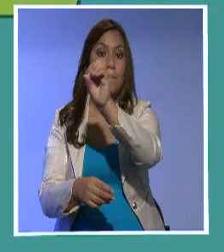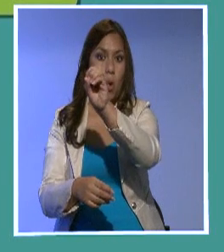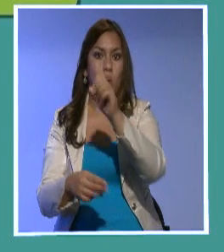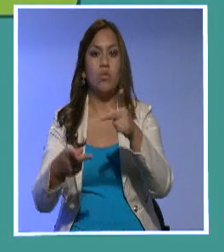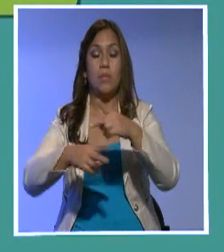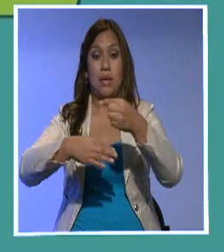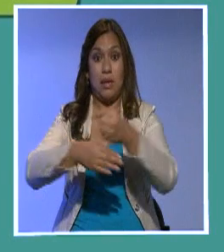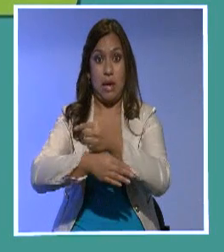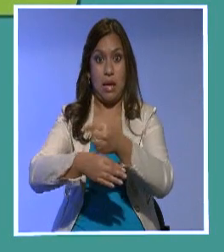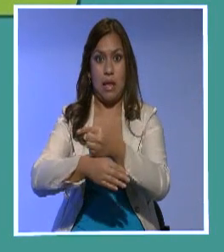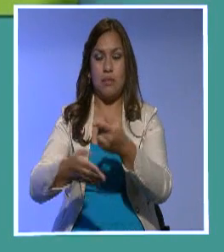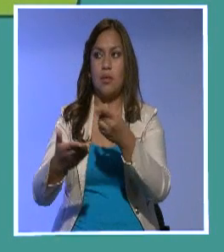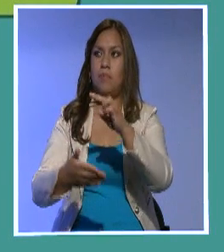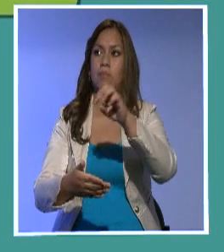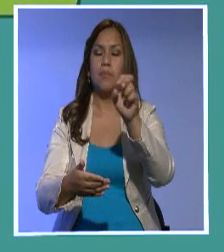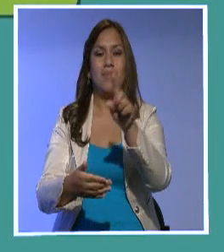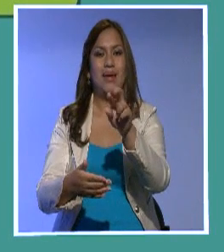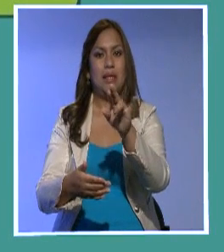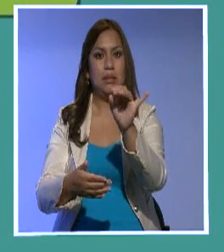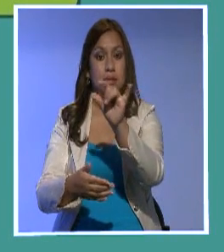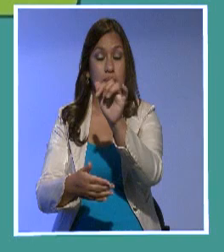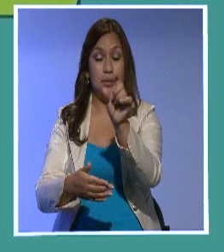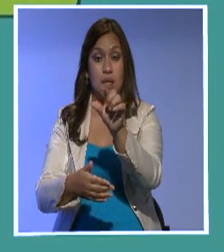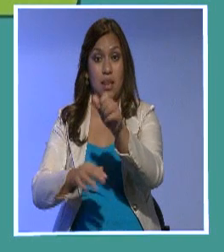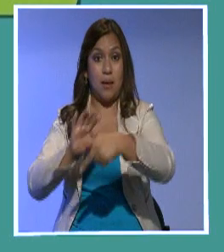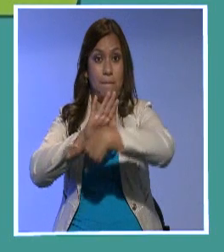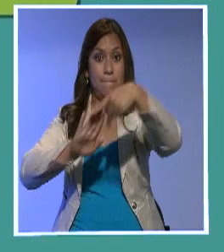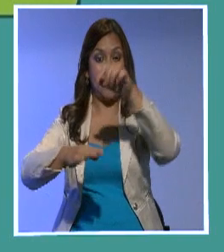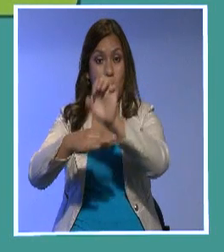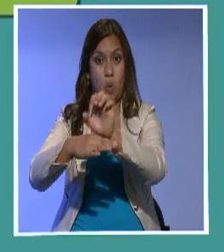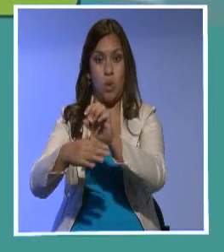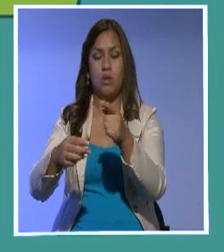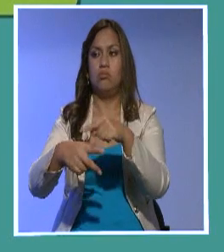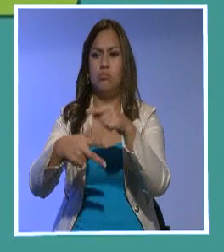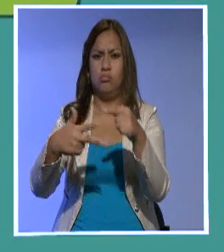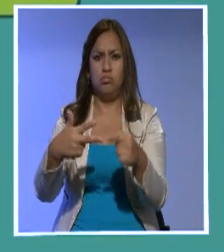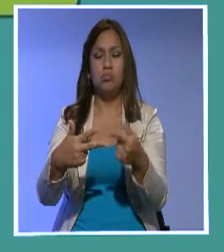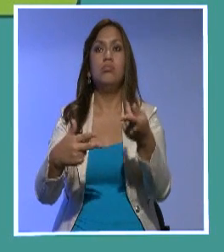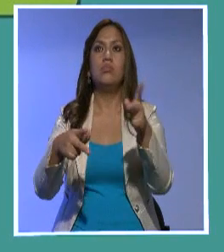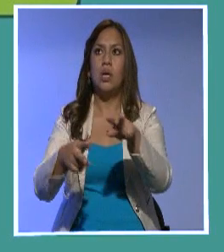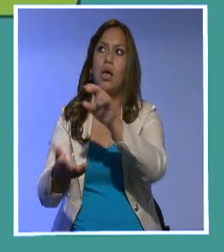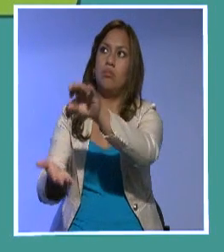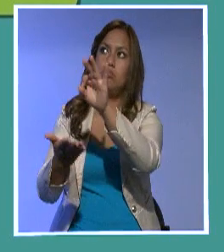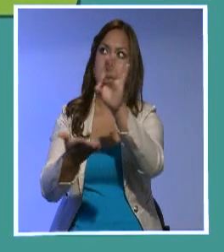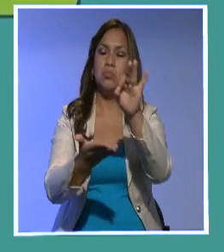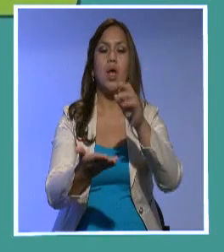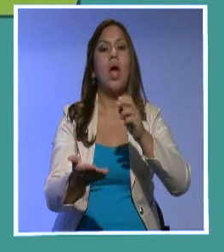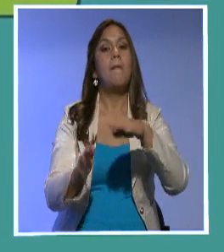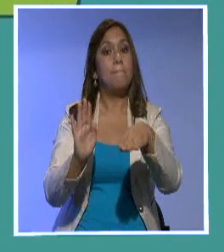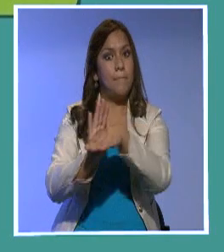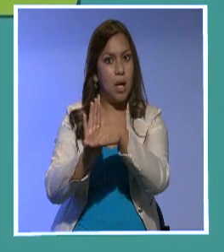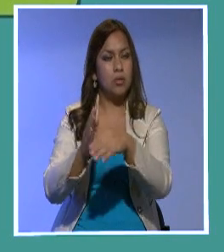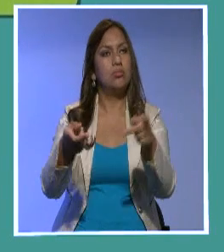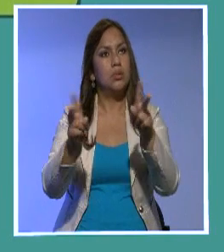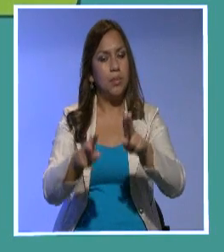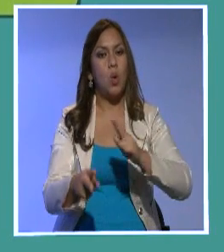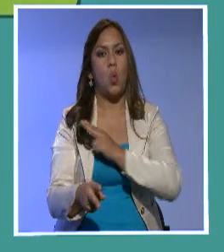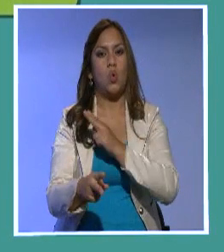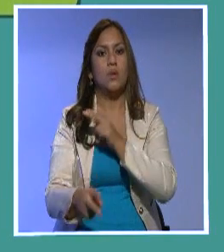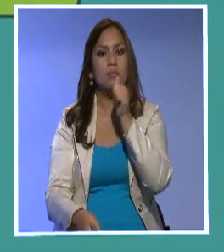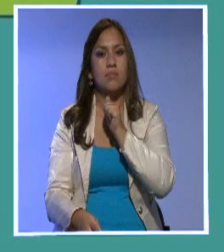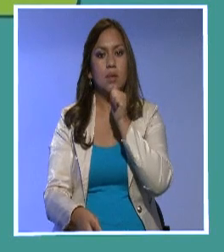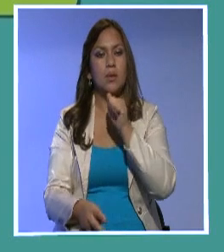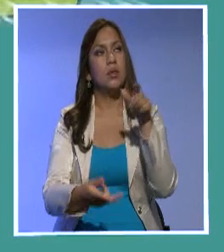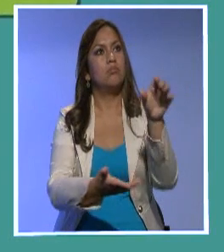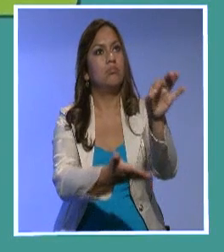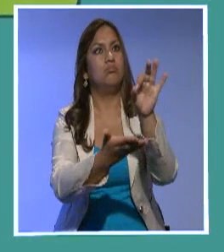de petroecuador pedro merizalde además de representantes de entidades bancarias y de ciertas universidades privadas relacionados con grupos